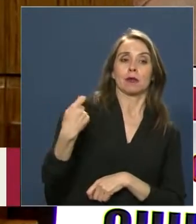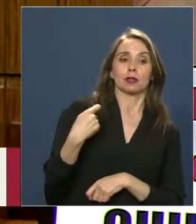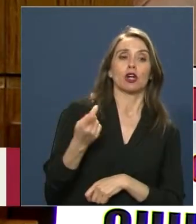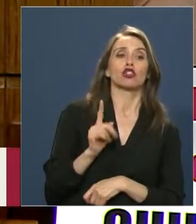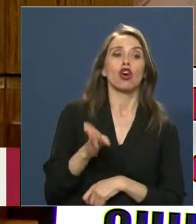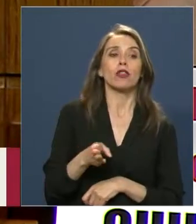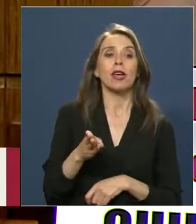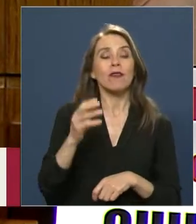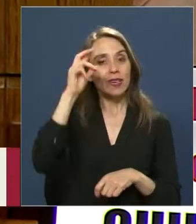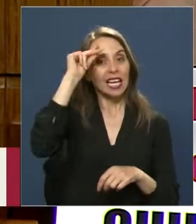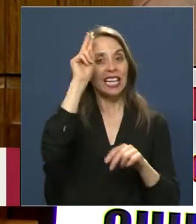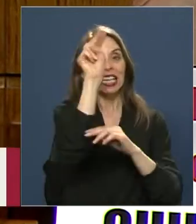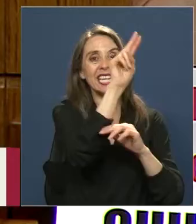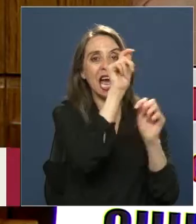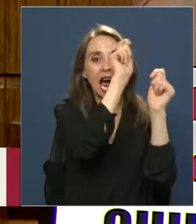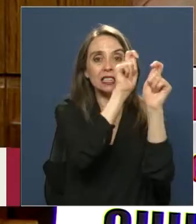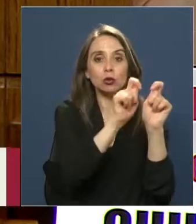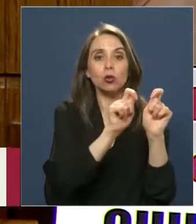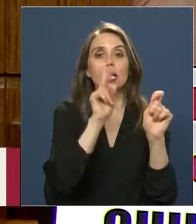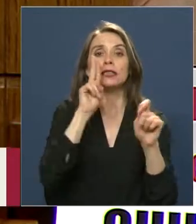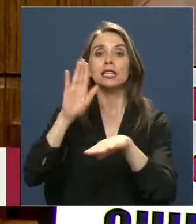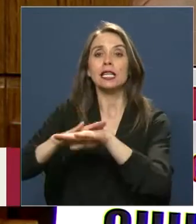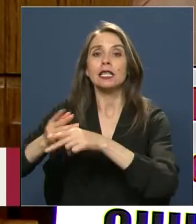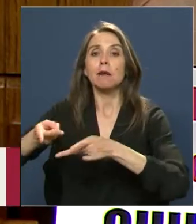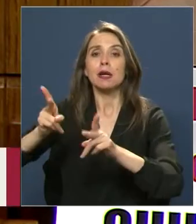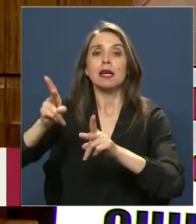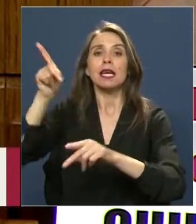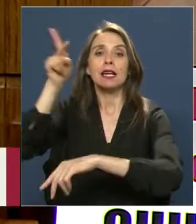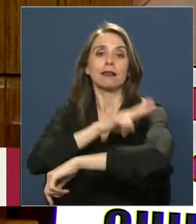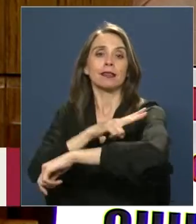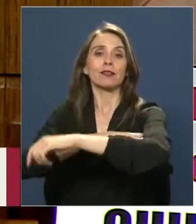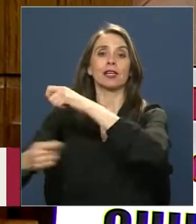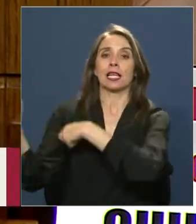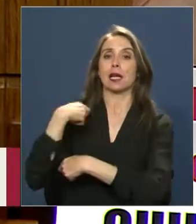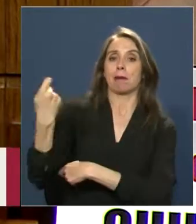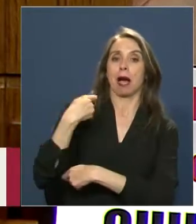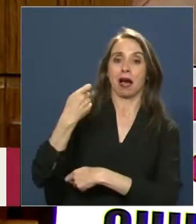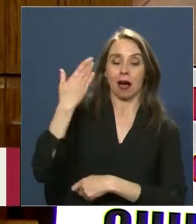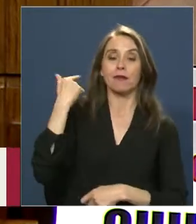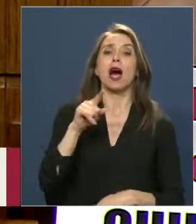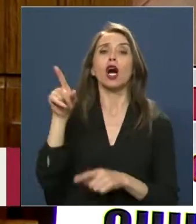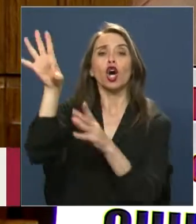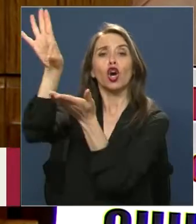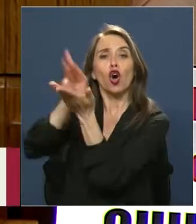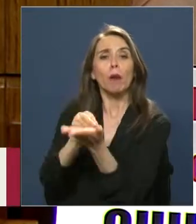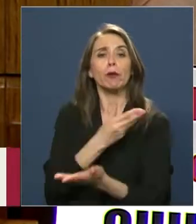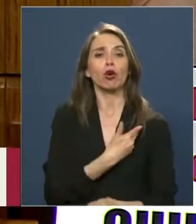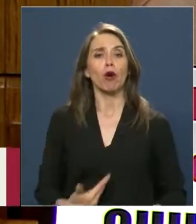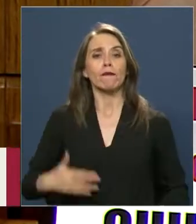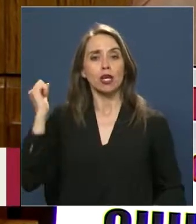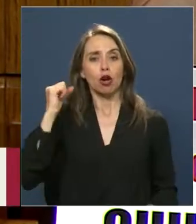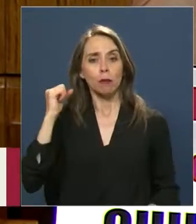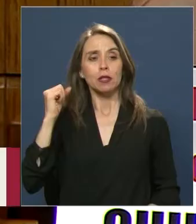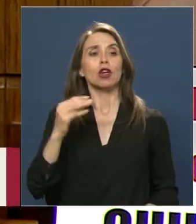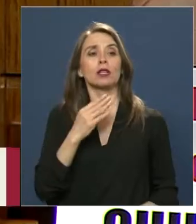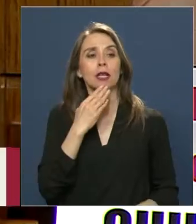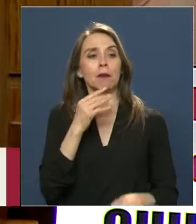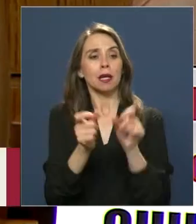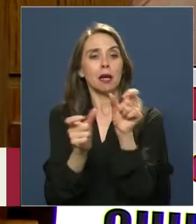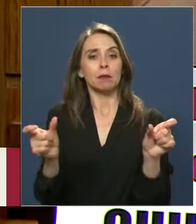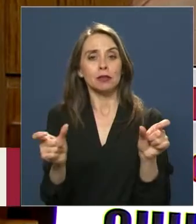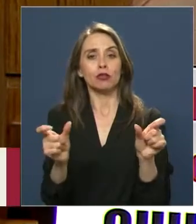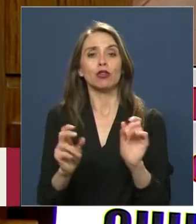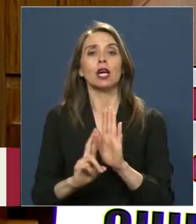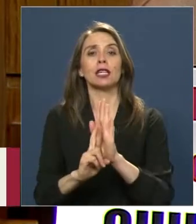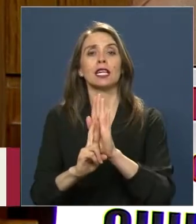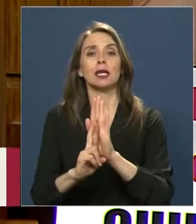debía crear sin la autorización de estos empleadores. Esta lógica que ha instaurado el gobierno también se extiende a sus representantes acá en el